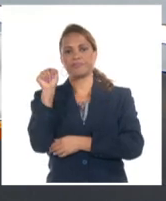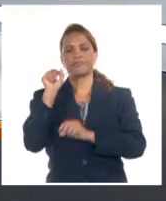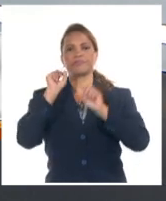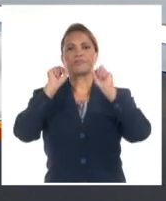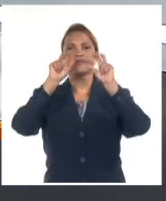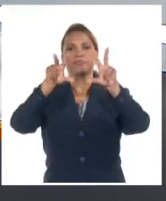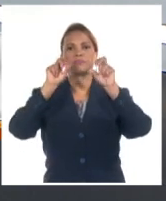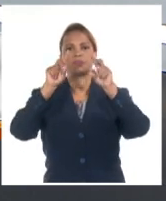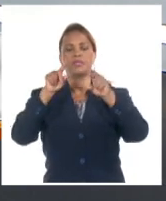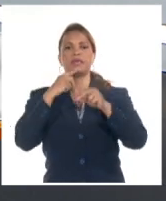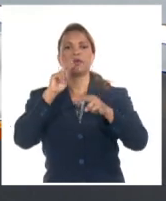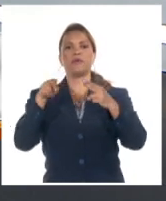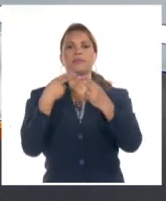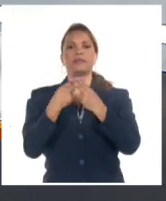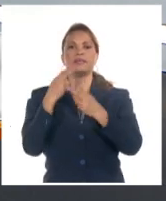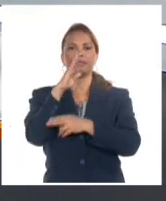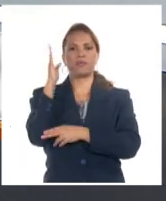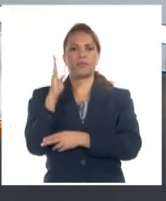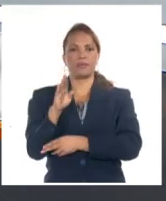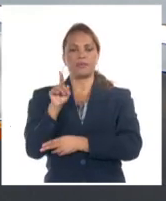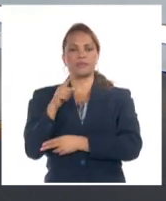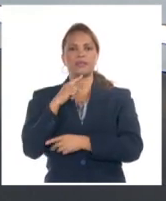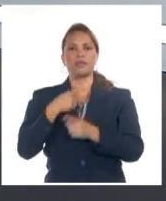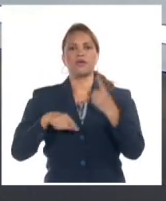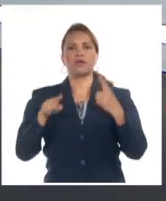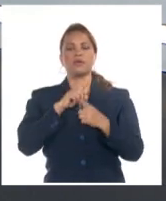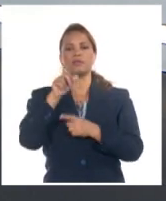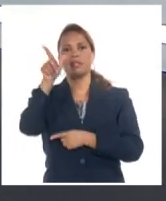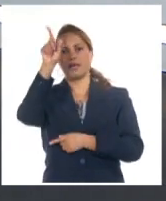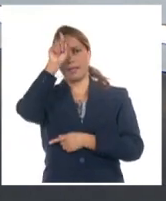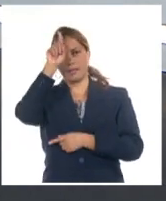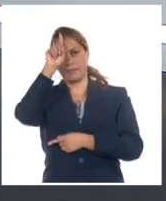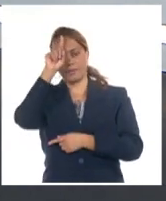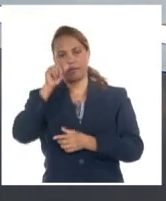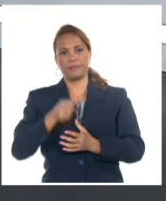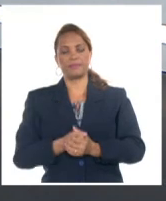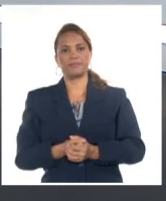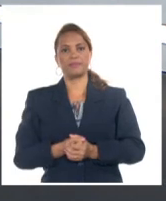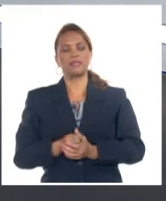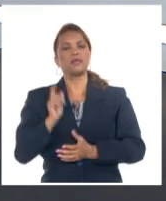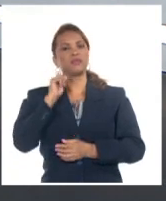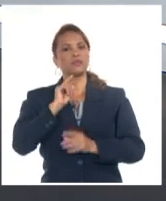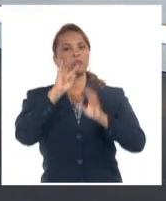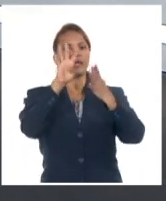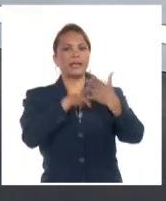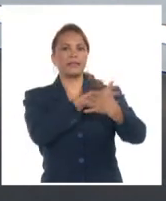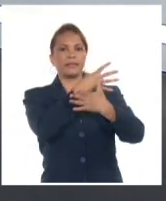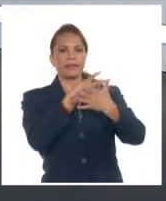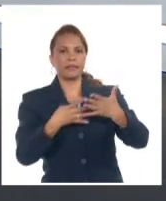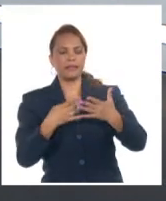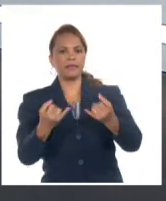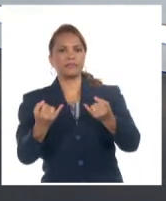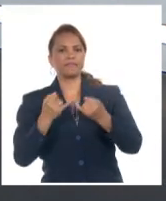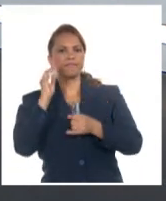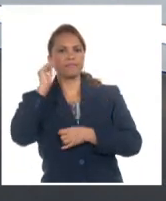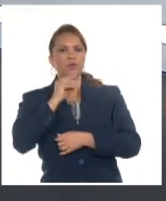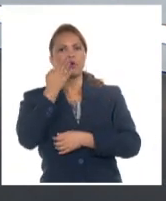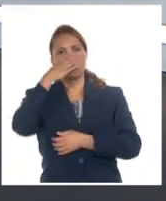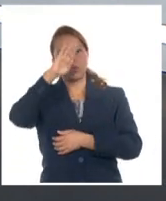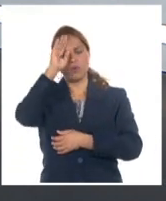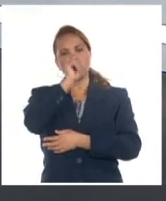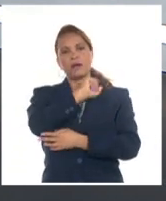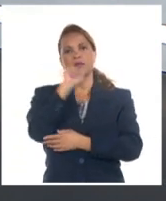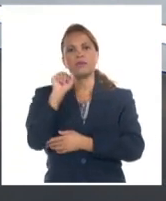de Brasil cuando enfrenta a Alemania. Conocimos gracias a las estadísticas del Team Vivela que Cuba ganó el primer